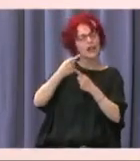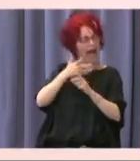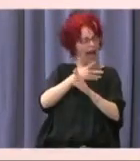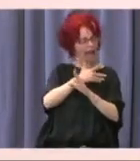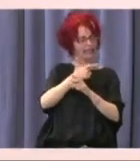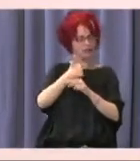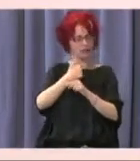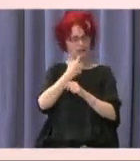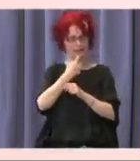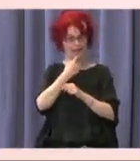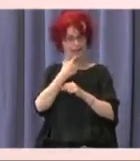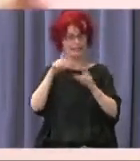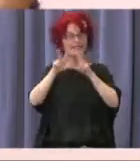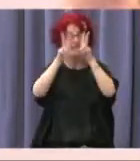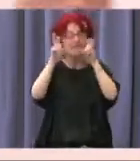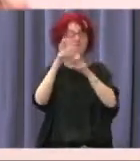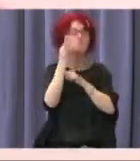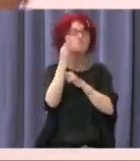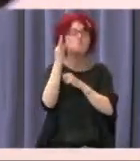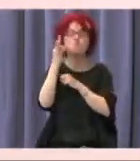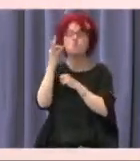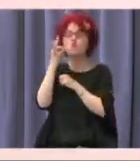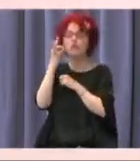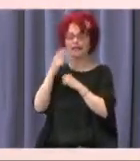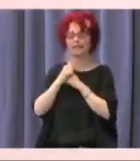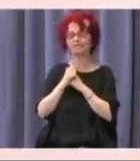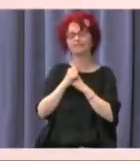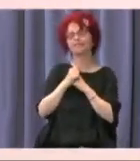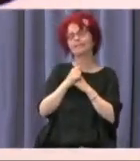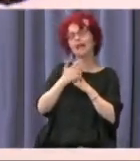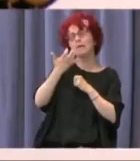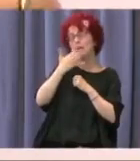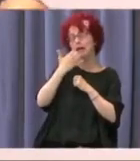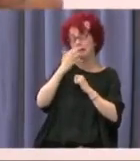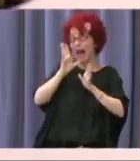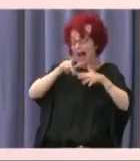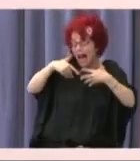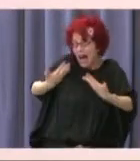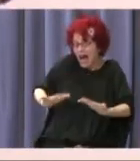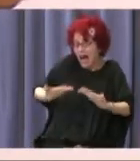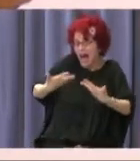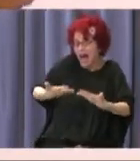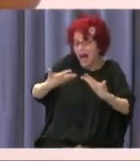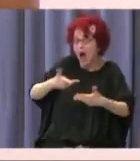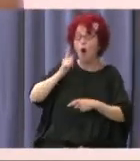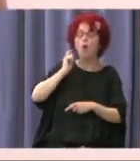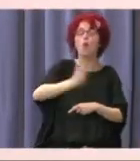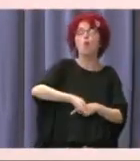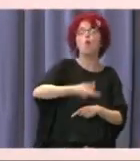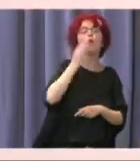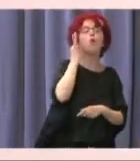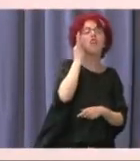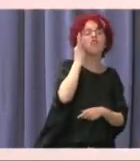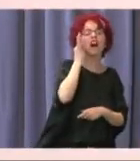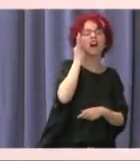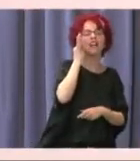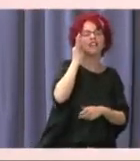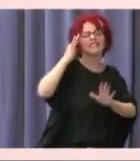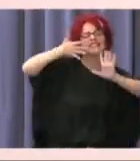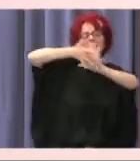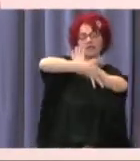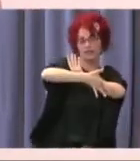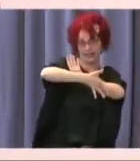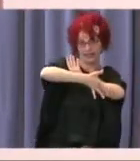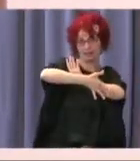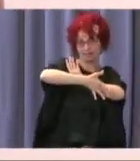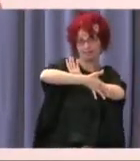es que las feminizaciones significaban mujer de. Si veis, hoy día, ahora mismo, jueza en el diccionario, veréis que pone en La